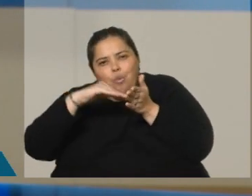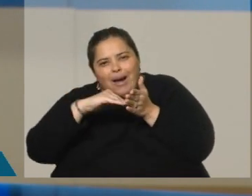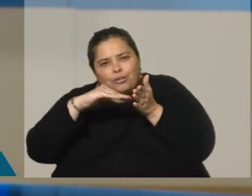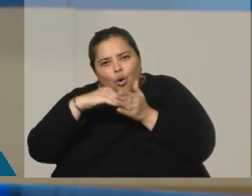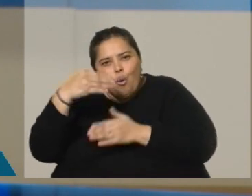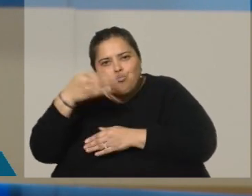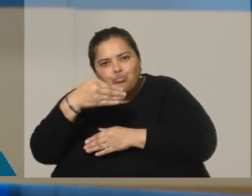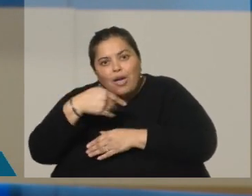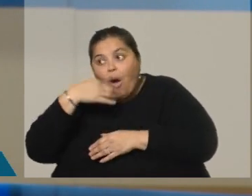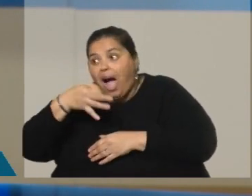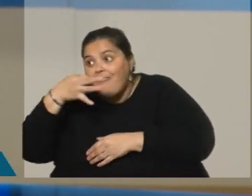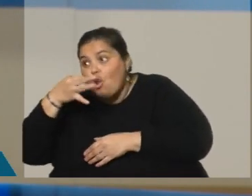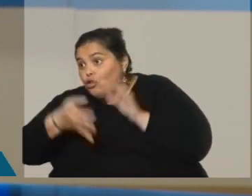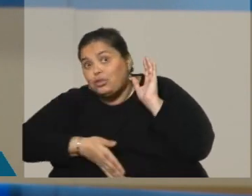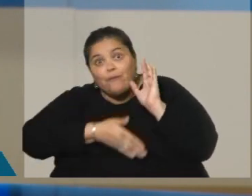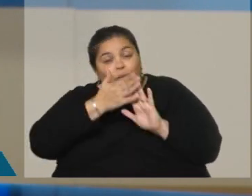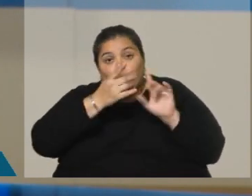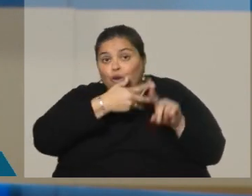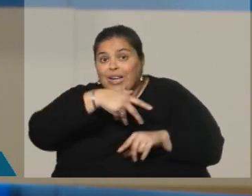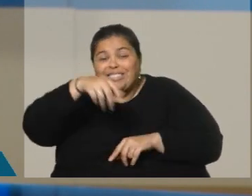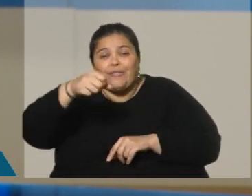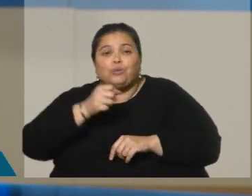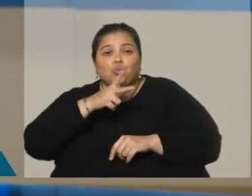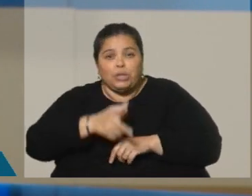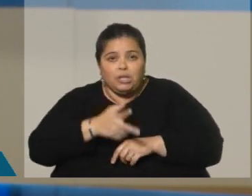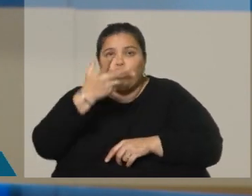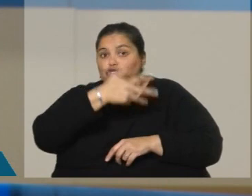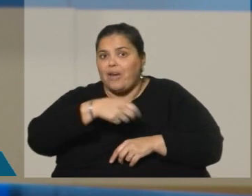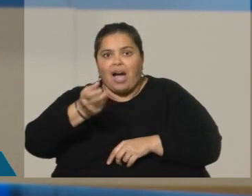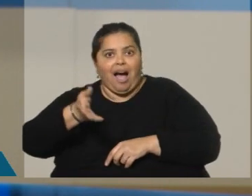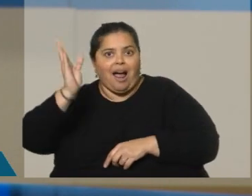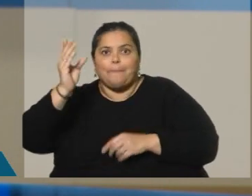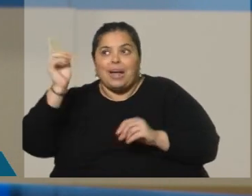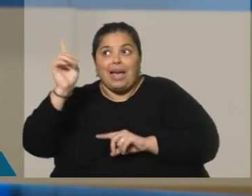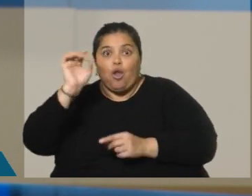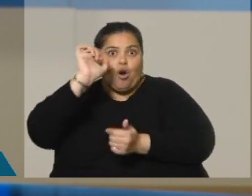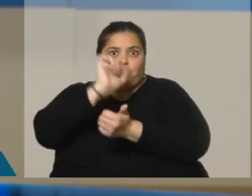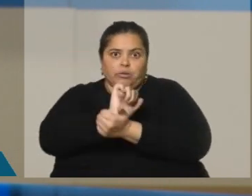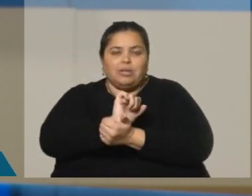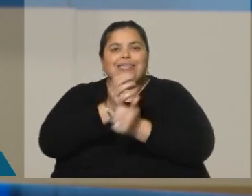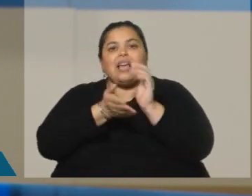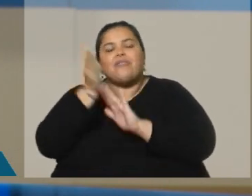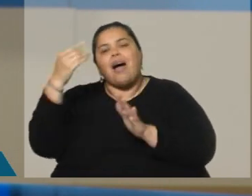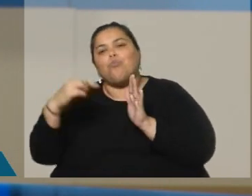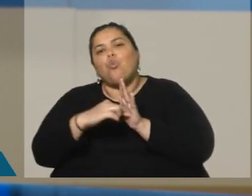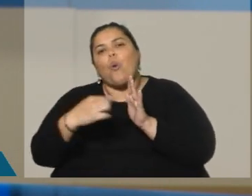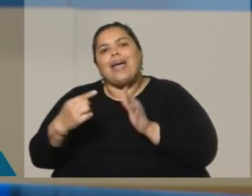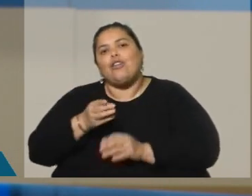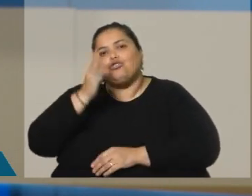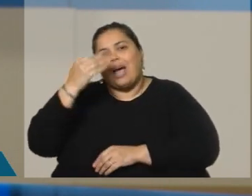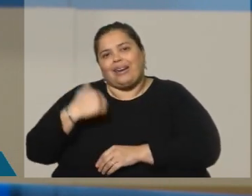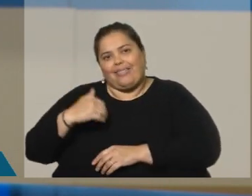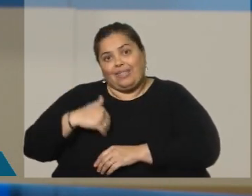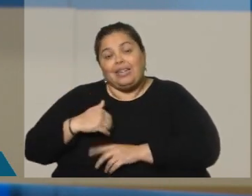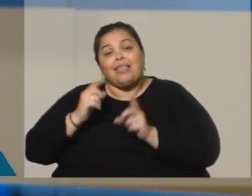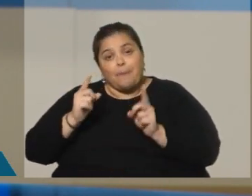y se y se fue el parlamento lo tuvieron que sacar su hijo y en custodia para no ser detenido se va a Buenos Aires corre